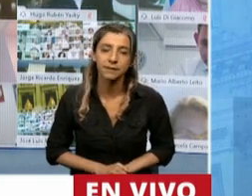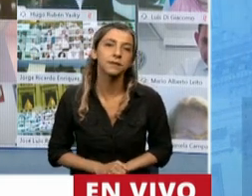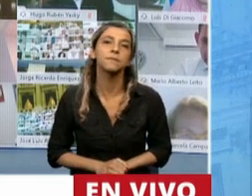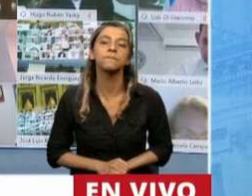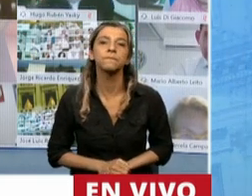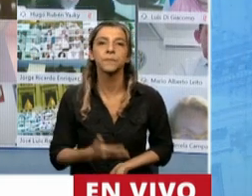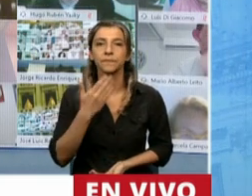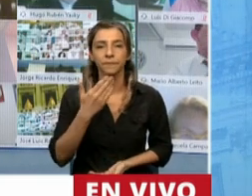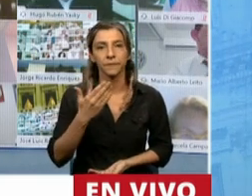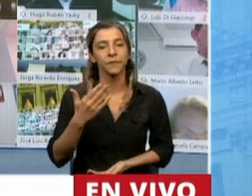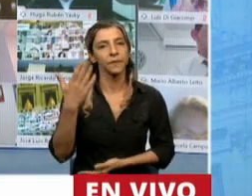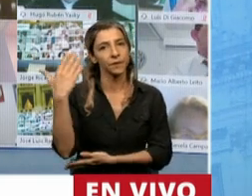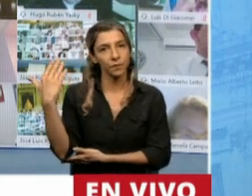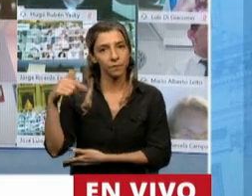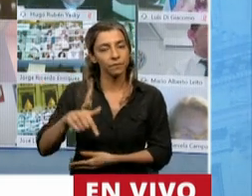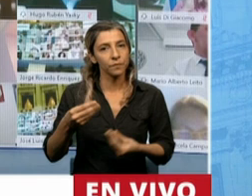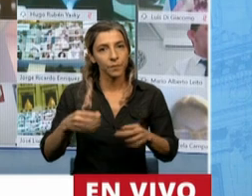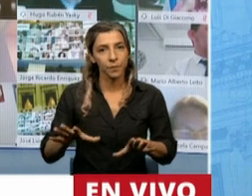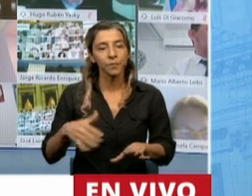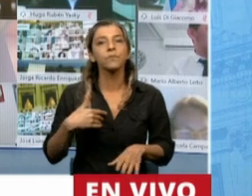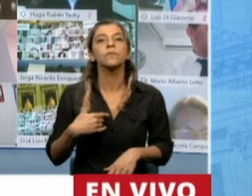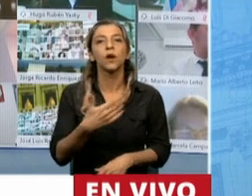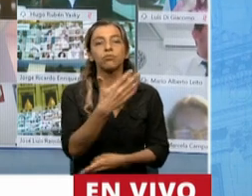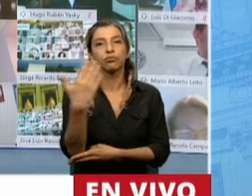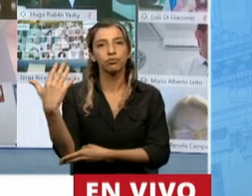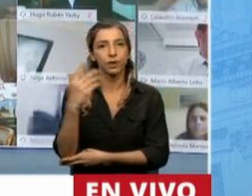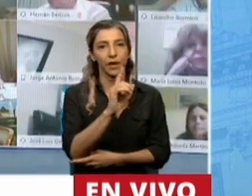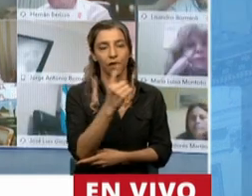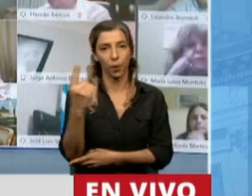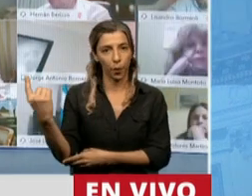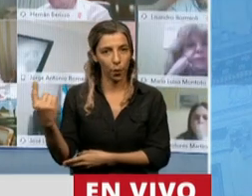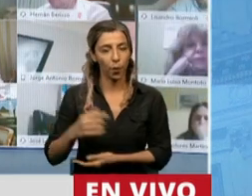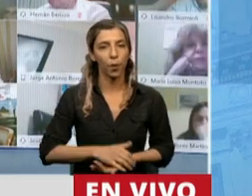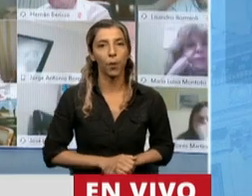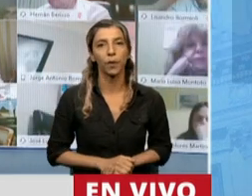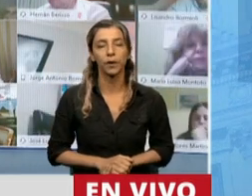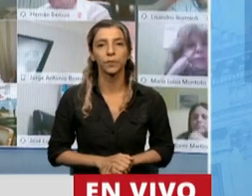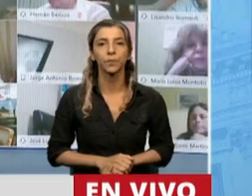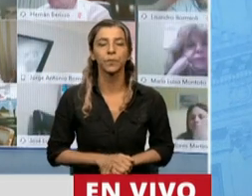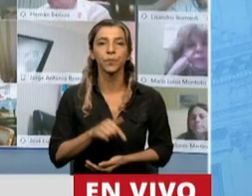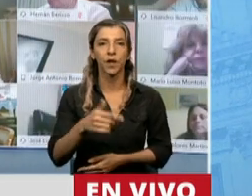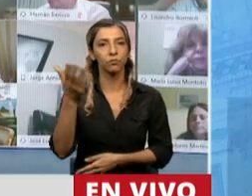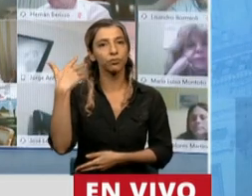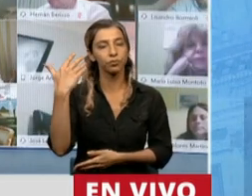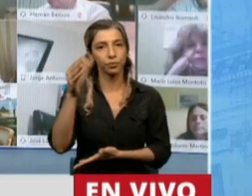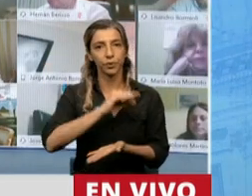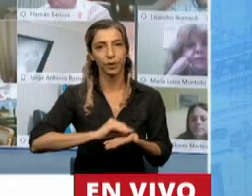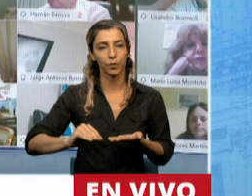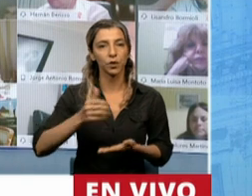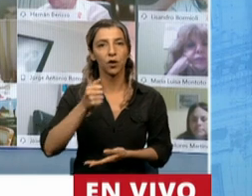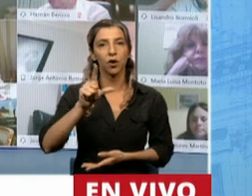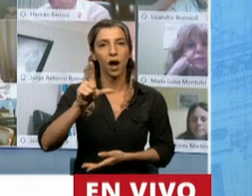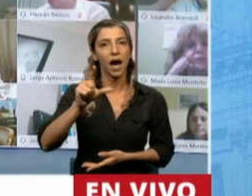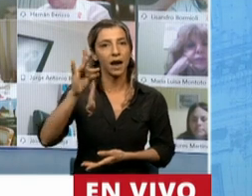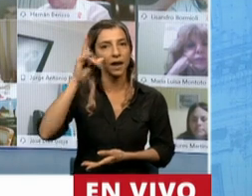comenzamos el segmento de oradores forma individual tiene la palabra el diputado Juan Carlos